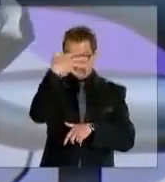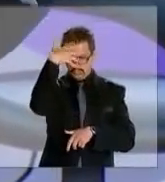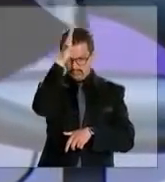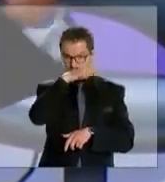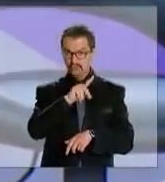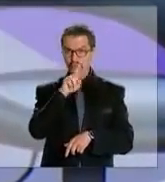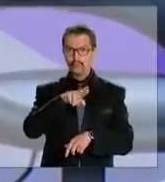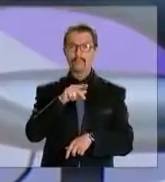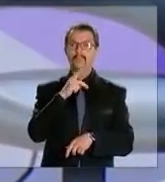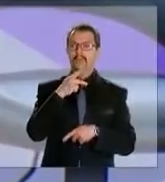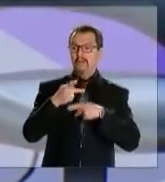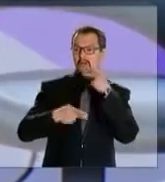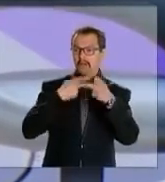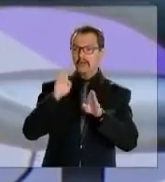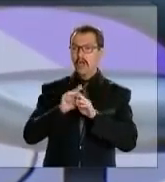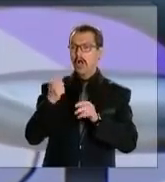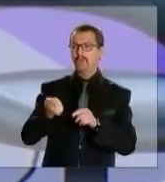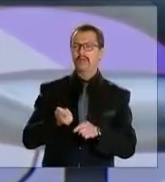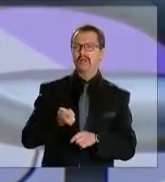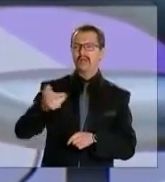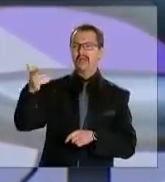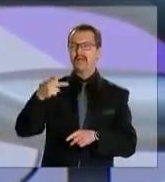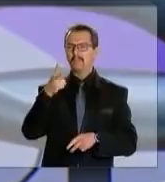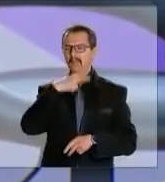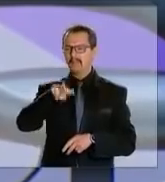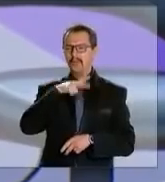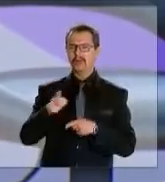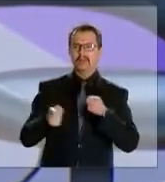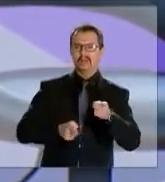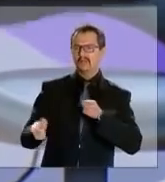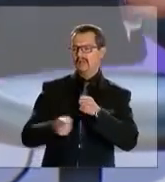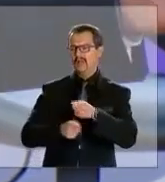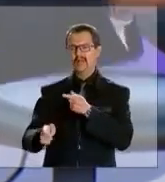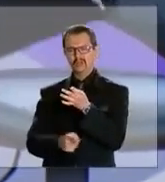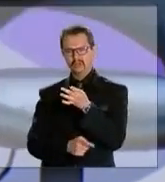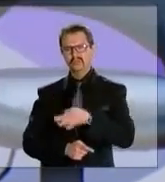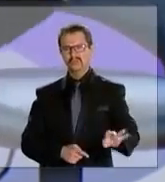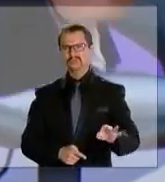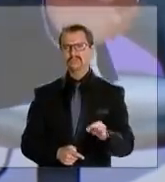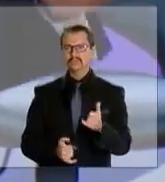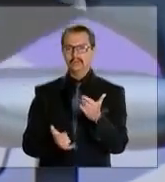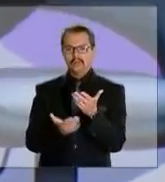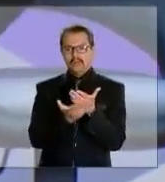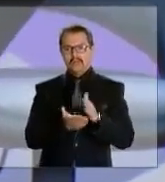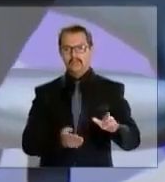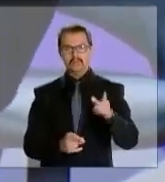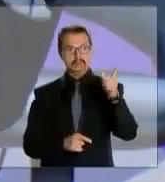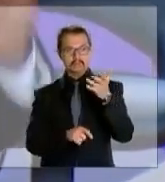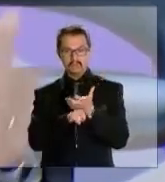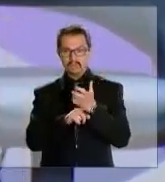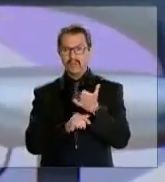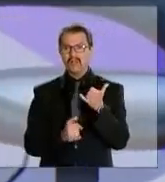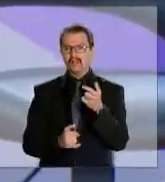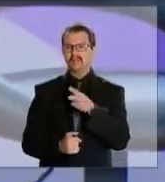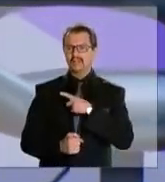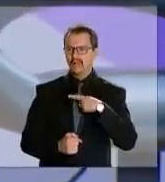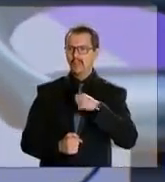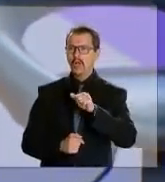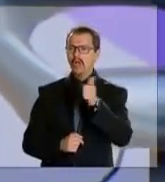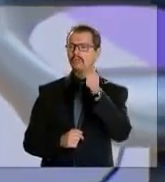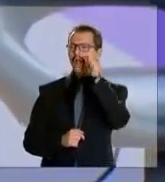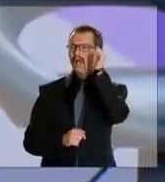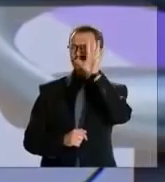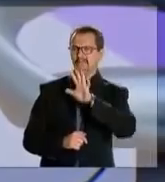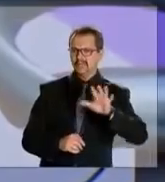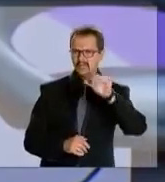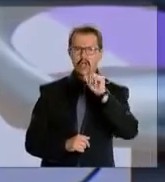fuera de eeuu nosotros tenemos que trabajar mucho en asia india corea japon